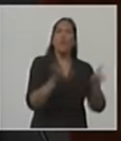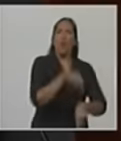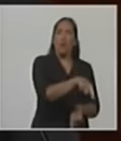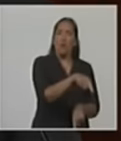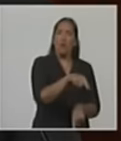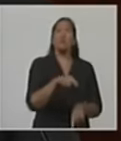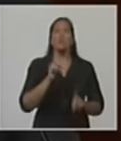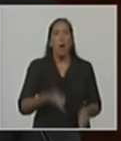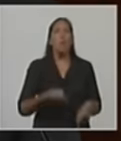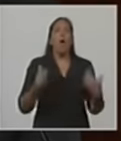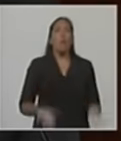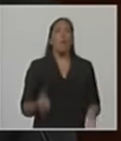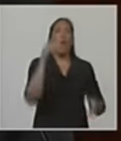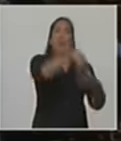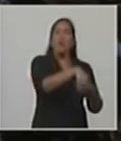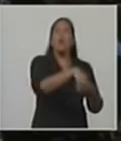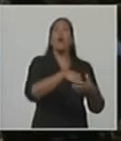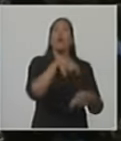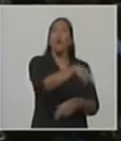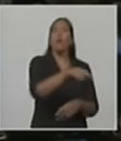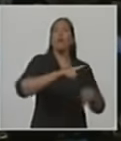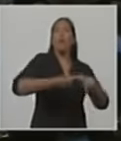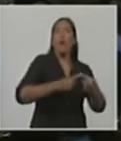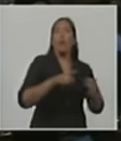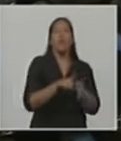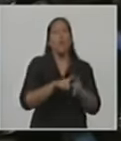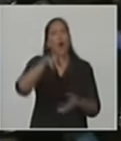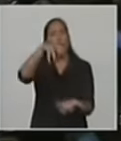política, como en el caso del Hospital Posadas,